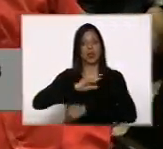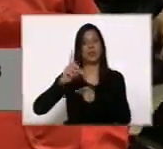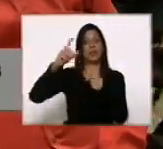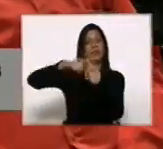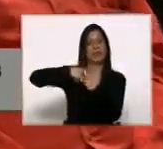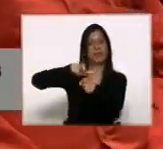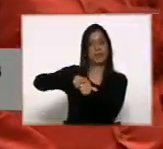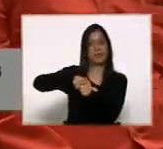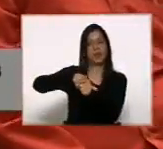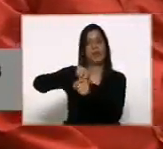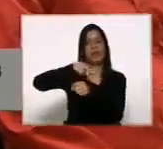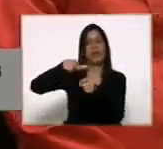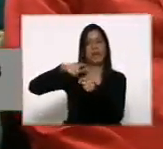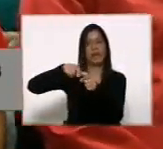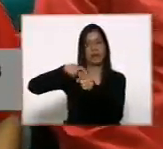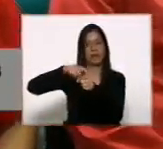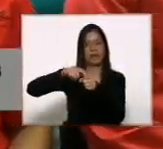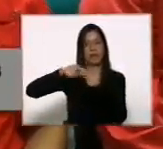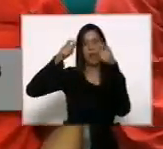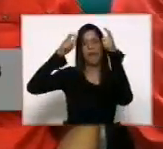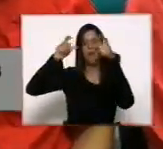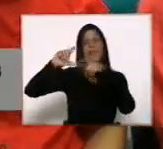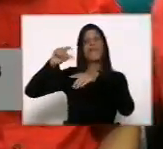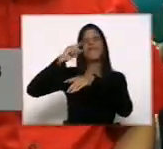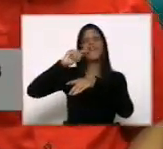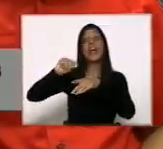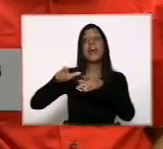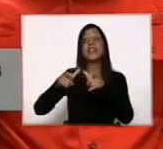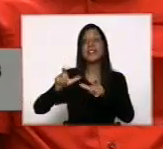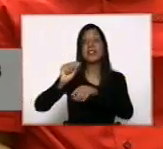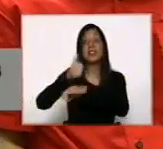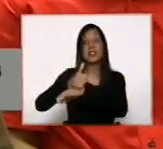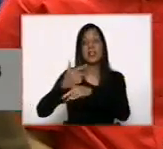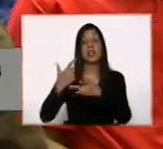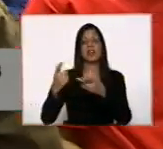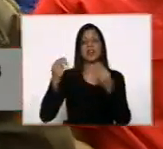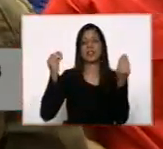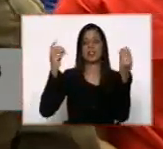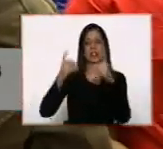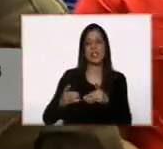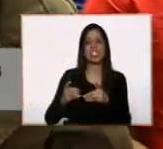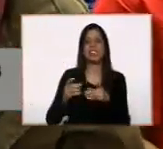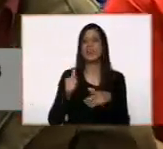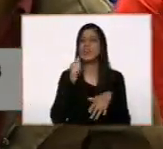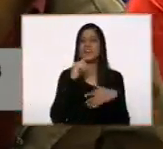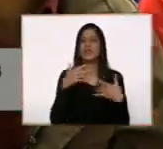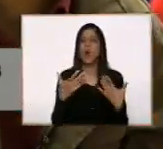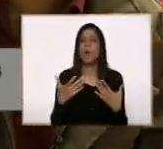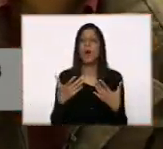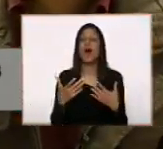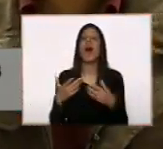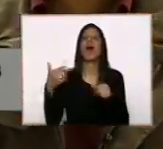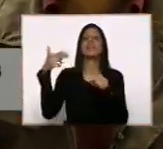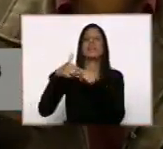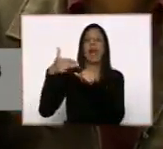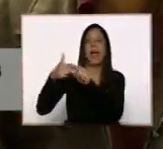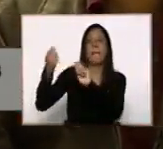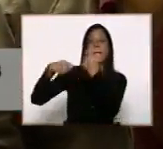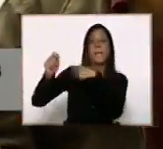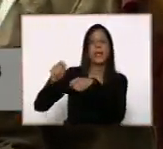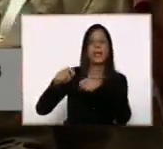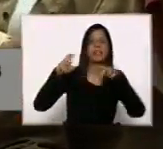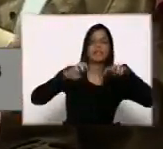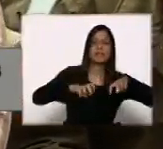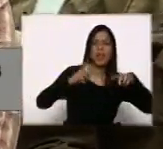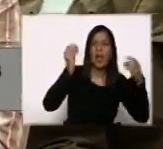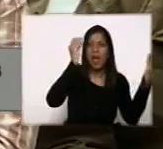decisiones. Y las decisiones se tomaban en base a qué. En base al reparto de la renta petrolera. ¿Qué era lo que se discutía ahí? ¿Qué era el